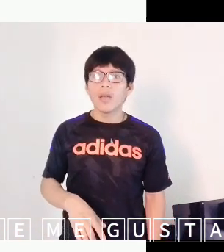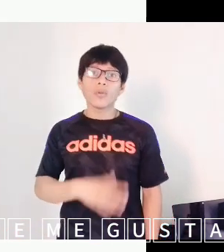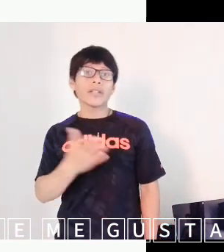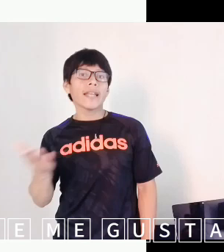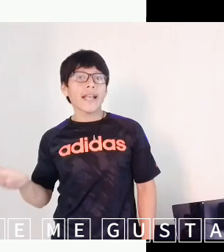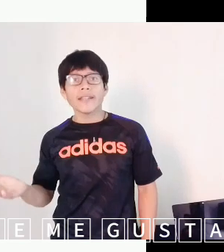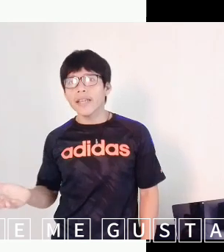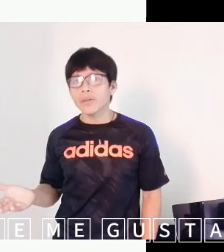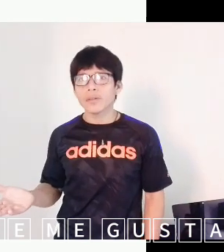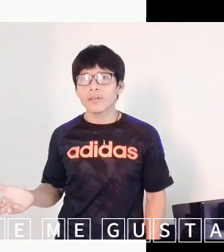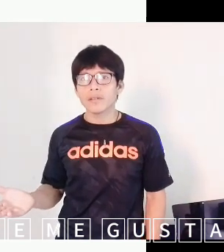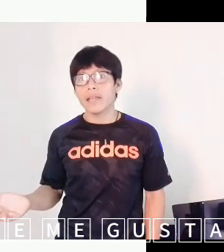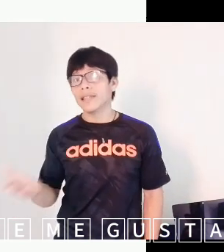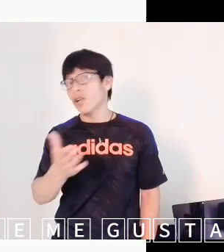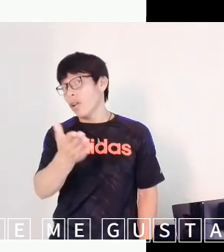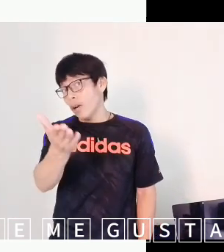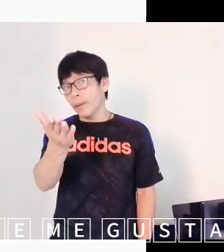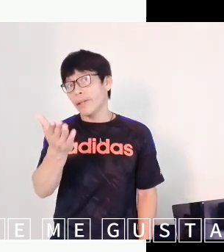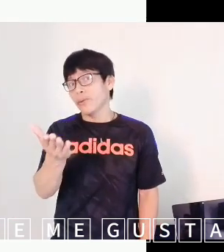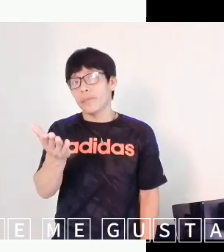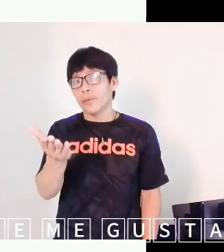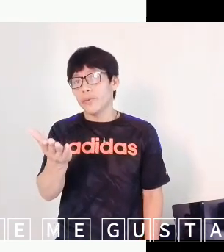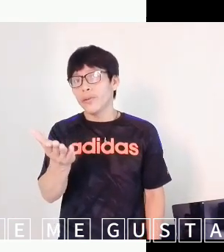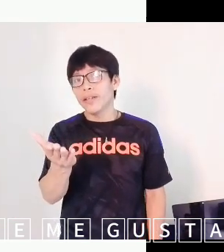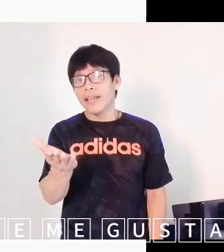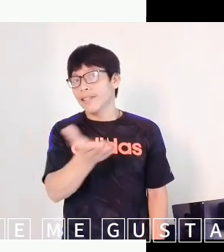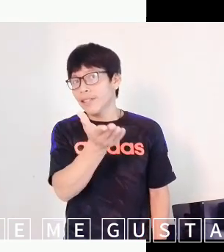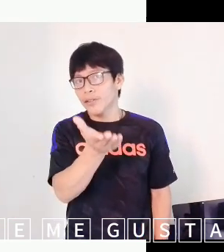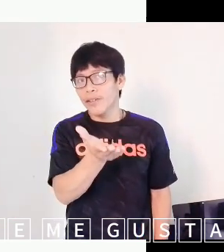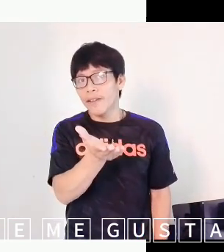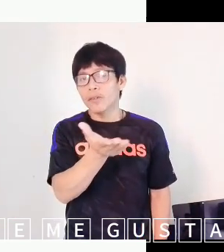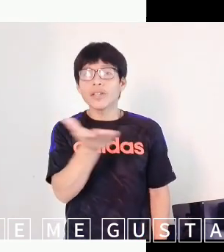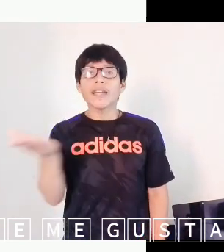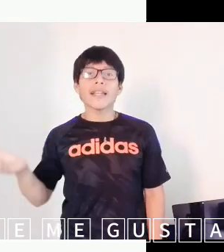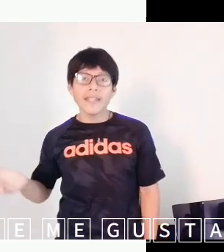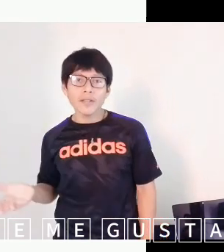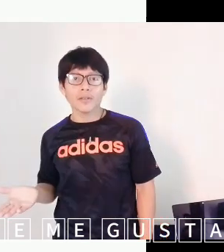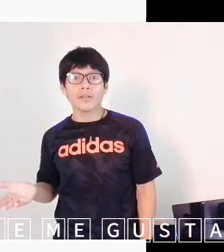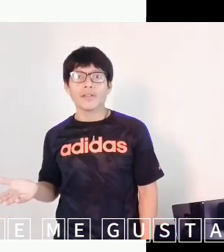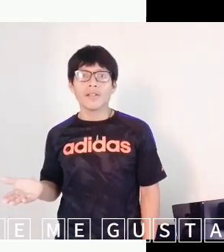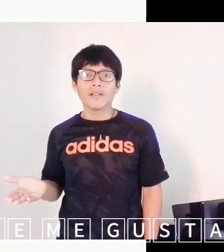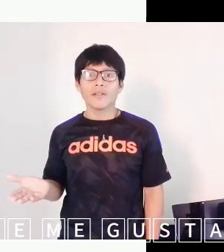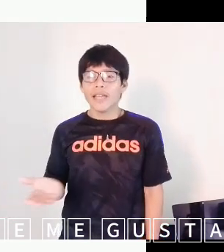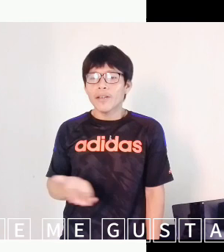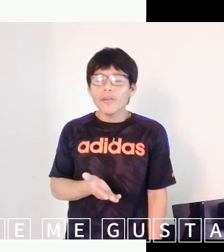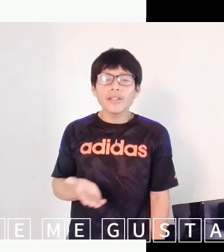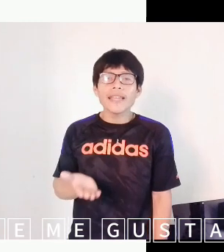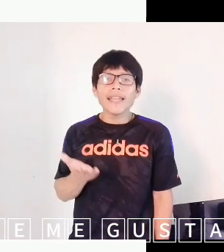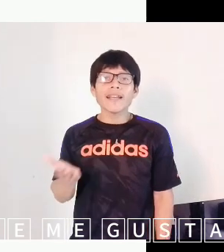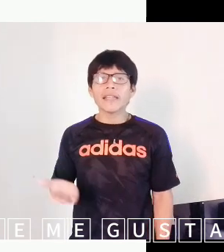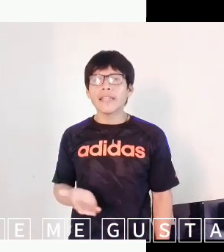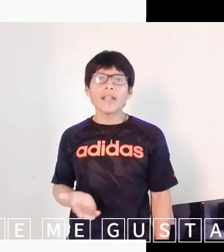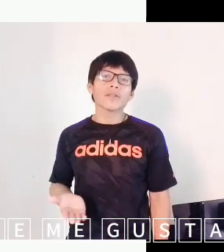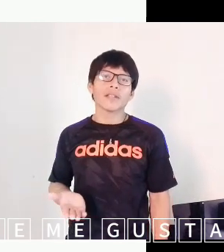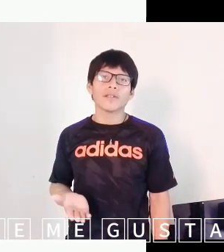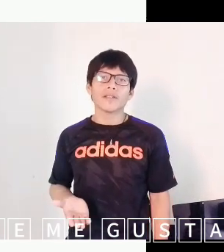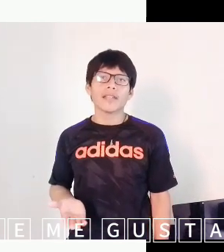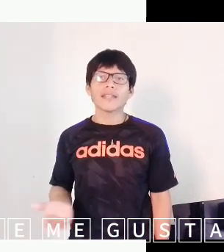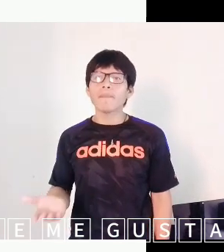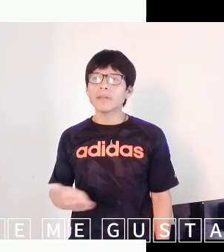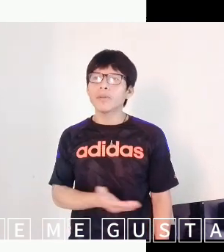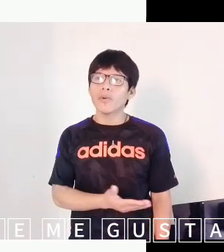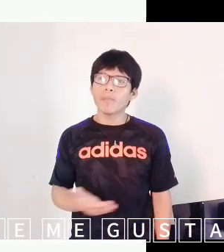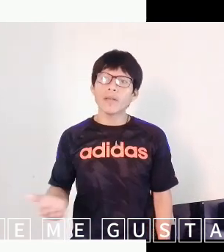2024. No tienen candidatos. El objetivo número uno es eso. No tienen candidatos. O sea, no tienen candidatos,